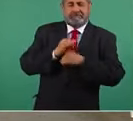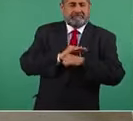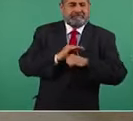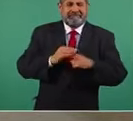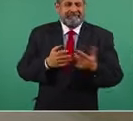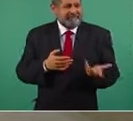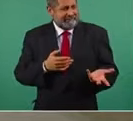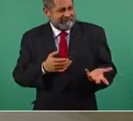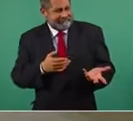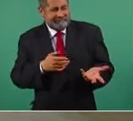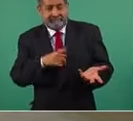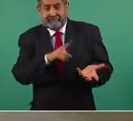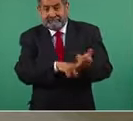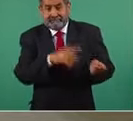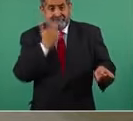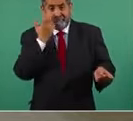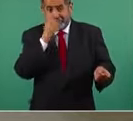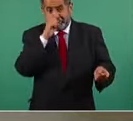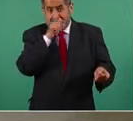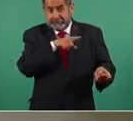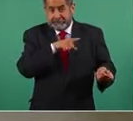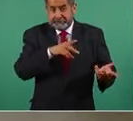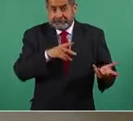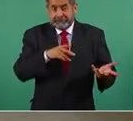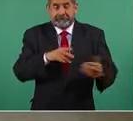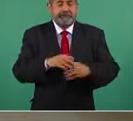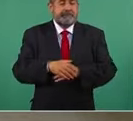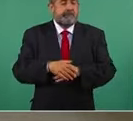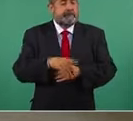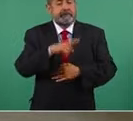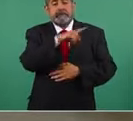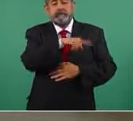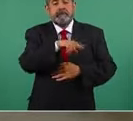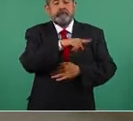y de salir adelante.